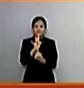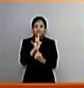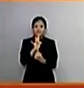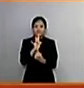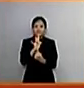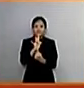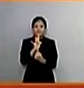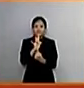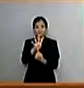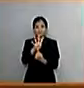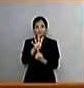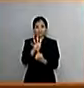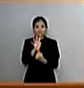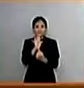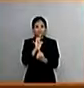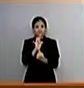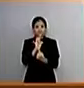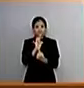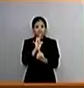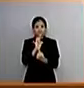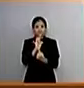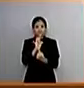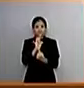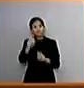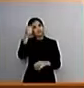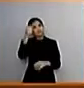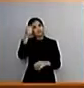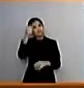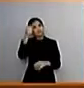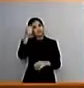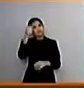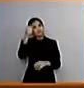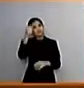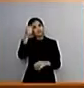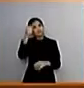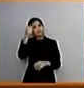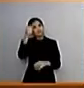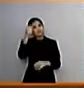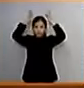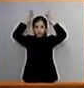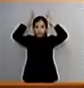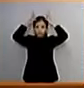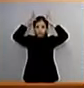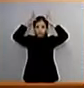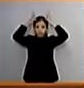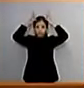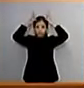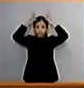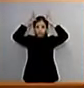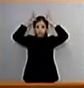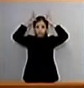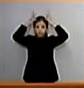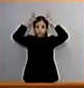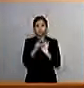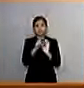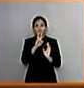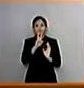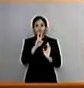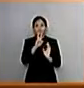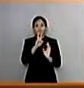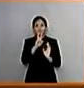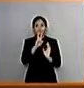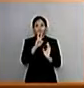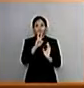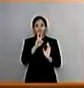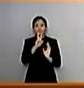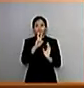4, número ganador para la diaria 84 con su símbolo de sueños coronas. Otros números que le relacionan son el 21 y el